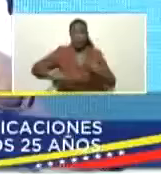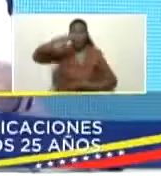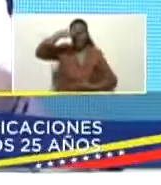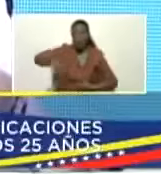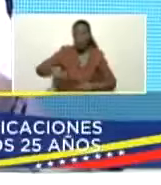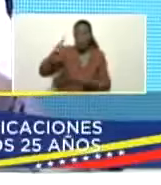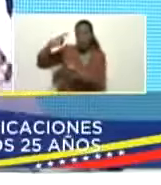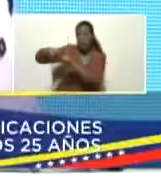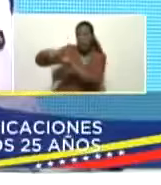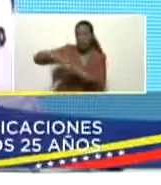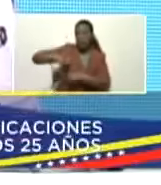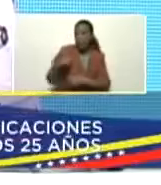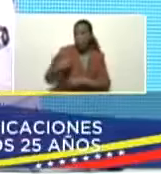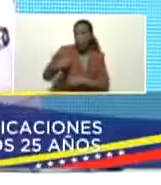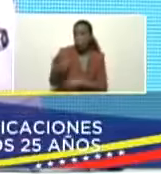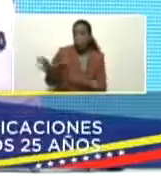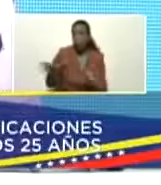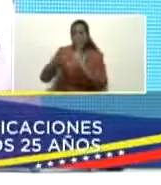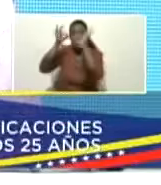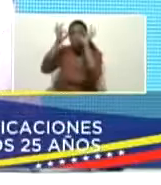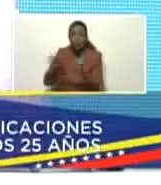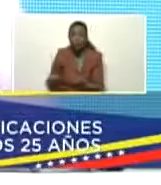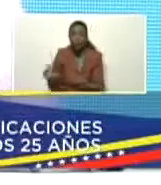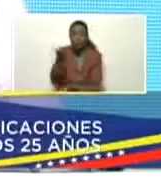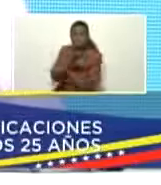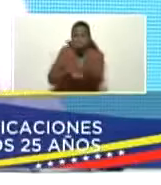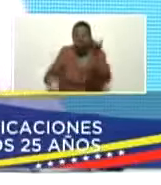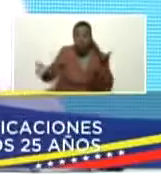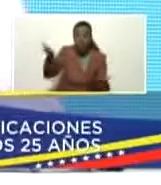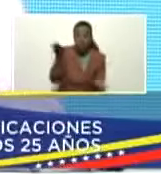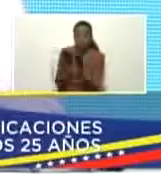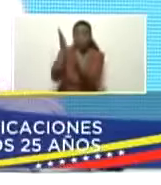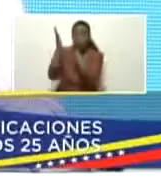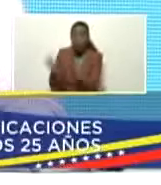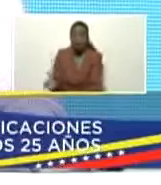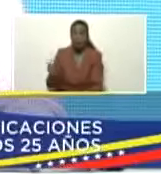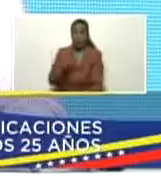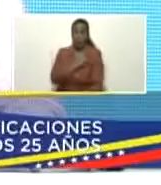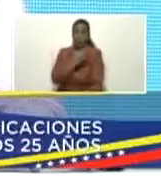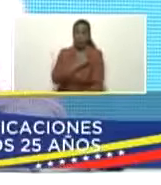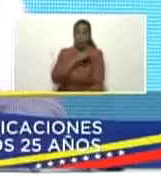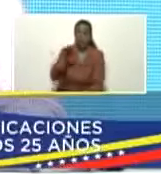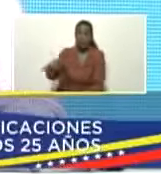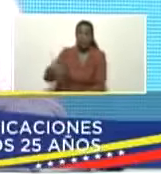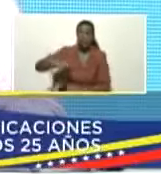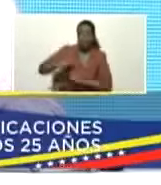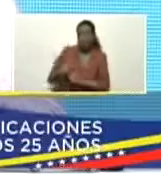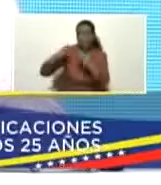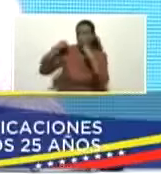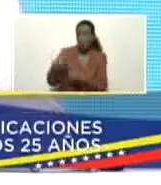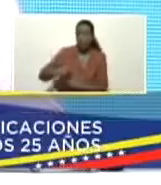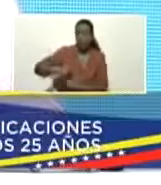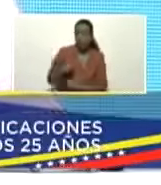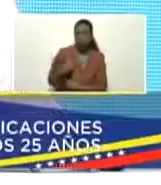que se forman para ser futuros profesionales y los estudiantes de la Universidad de la Seguridad. Podrán